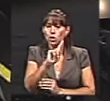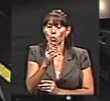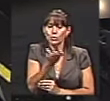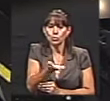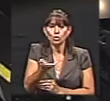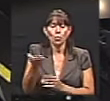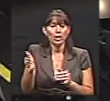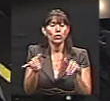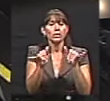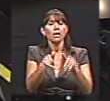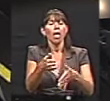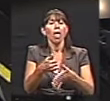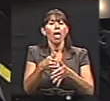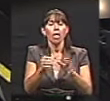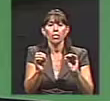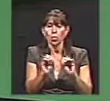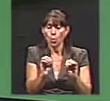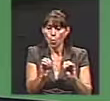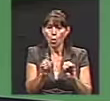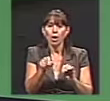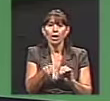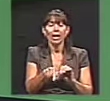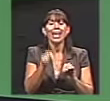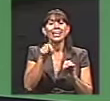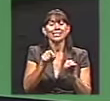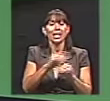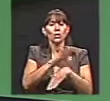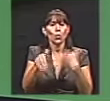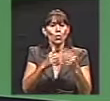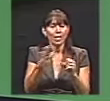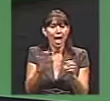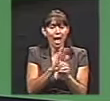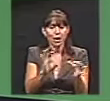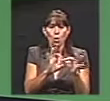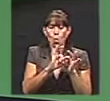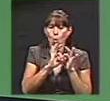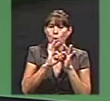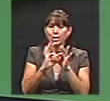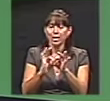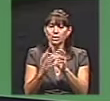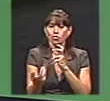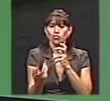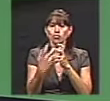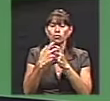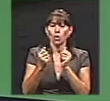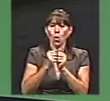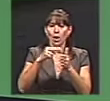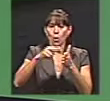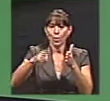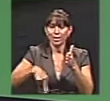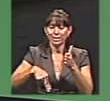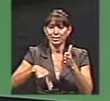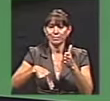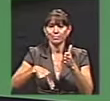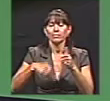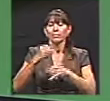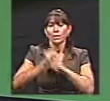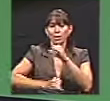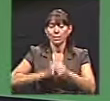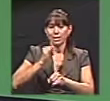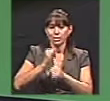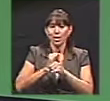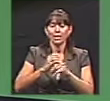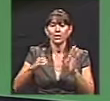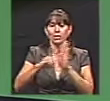el aire, sino que está en total coordinación y correspondencia con la Convención Internacional de los Derechos de las Personas